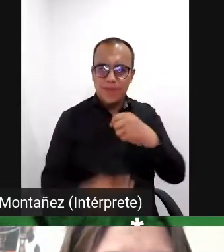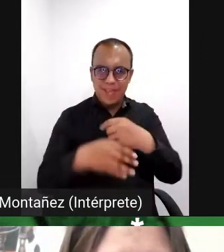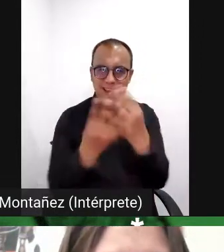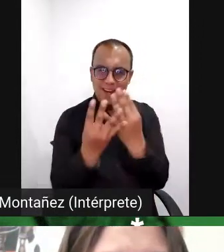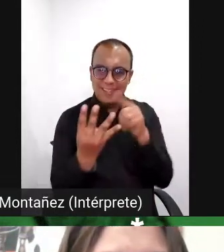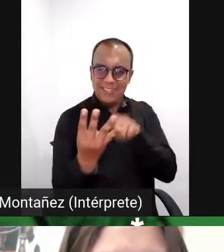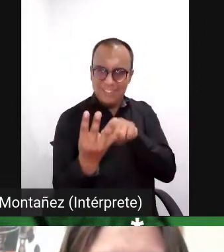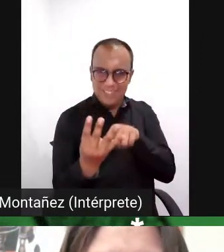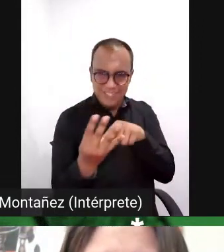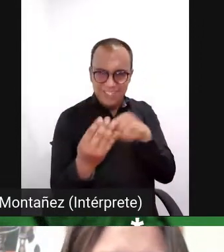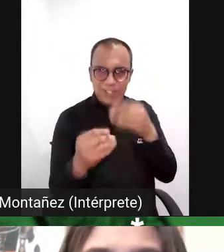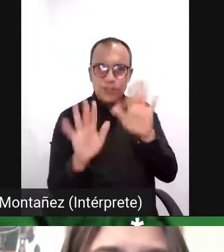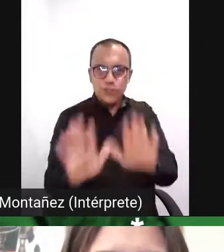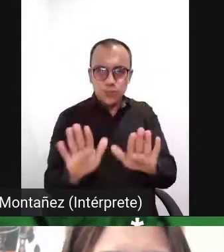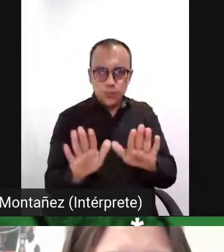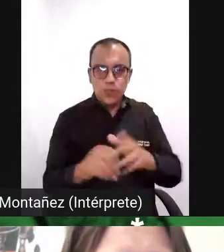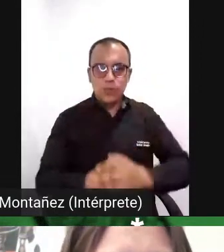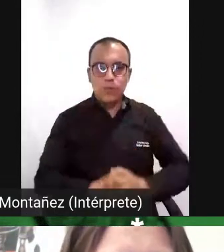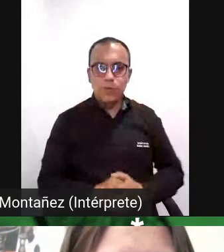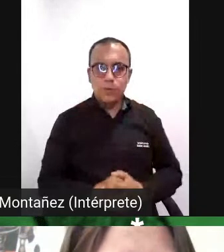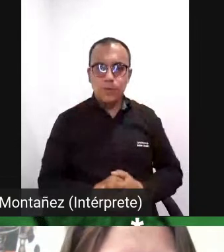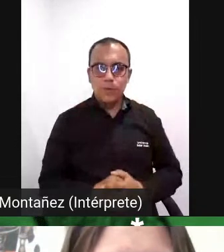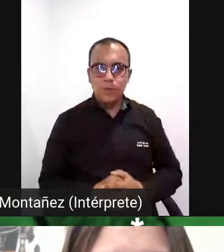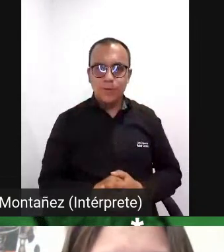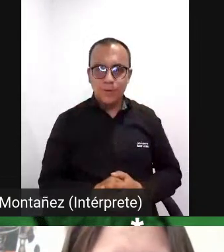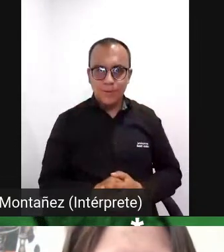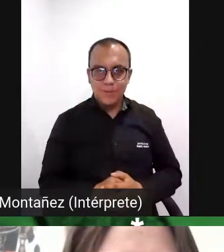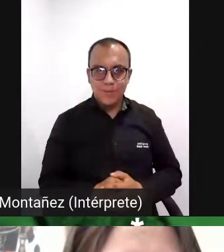de Bogotá. De vecinos